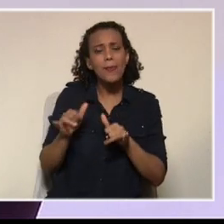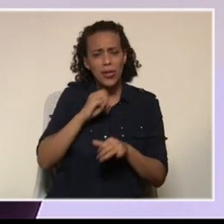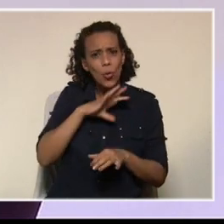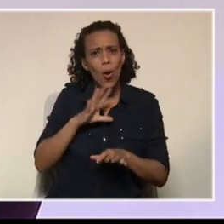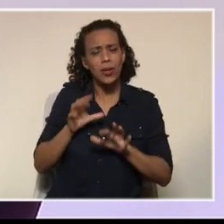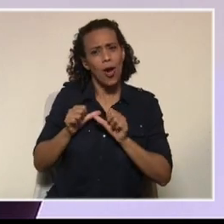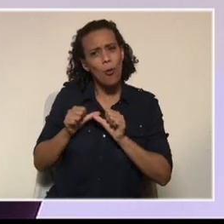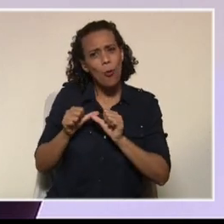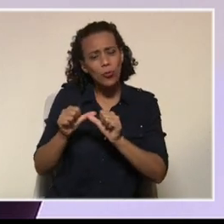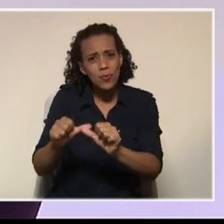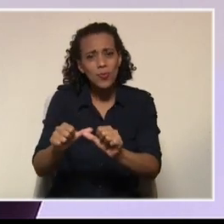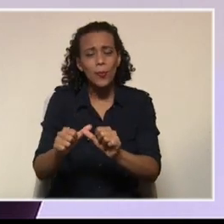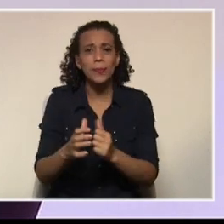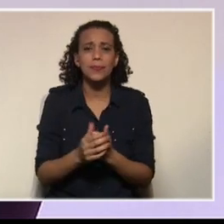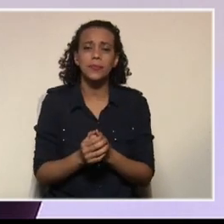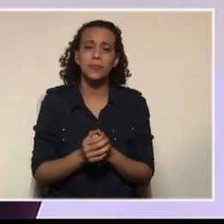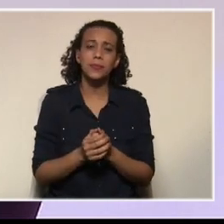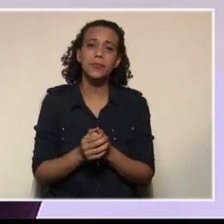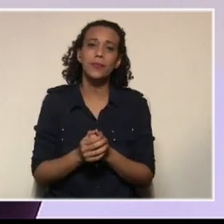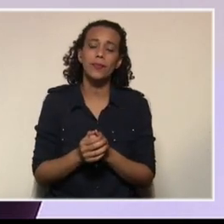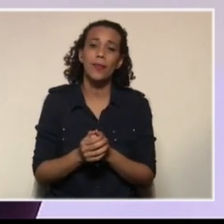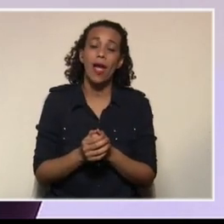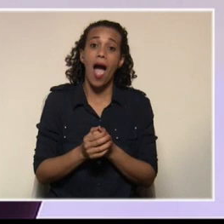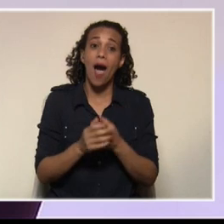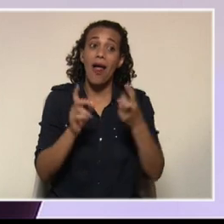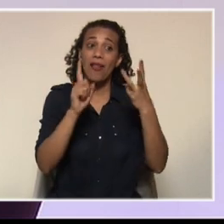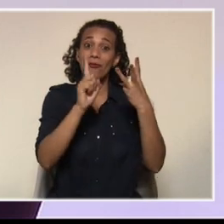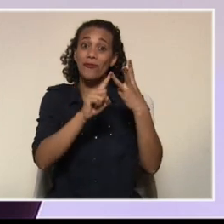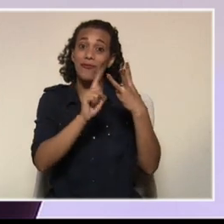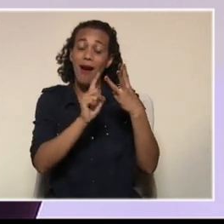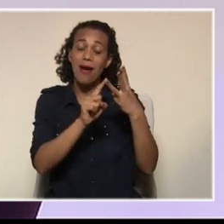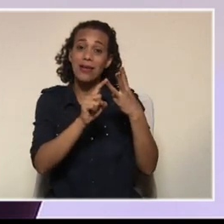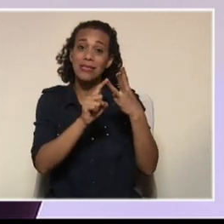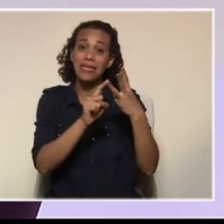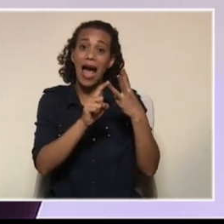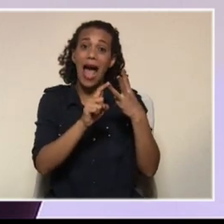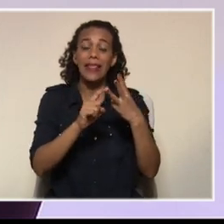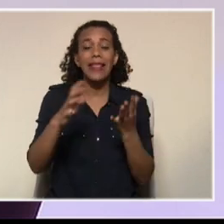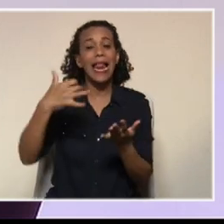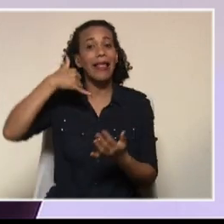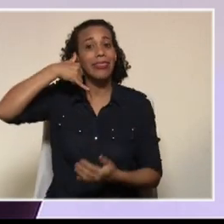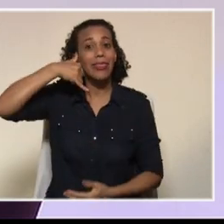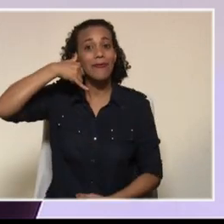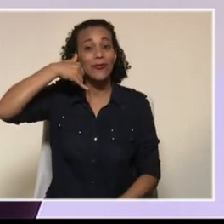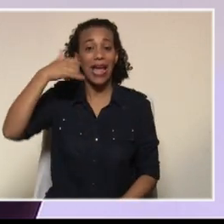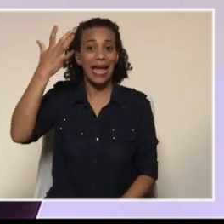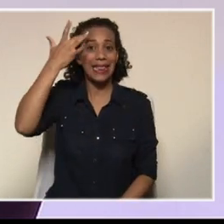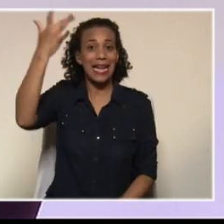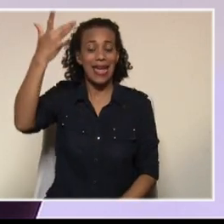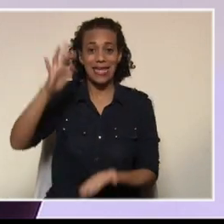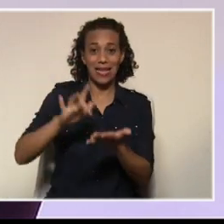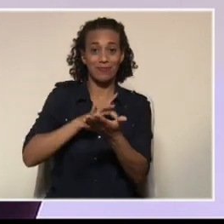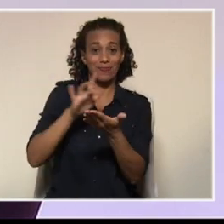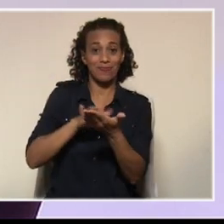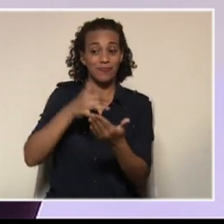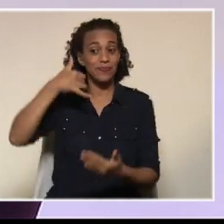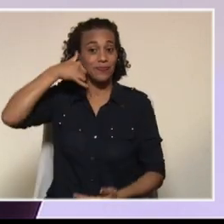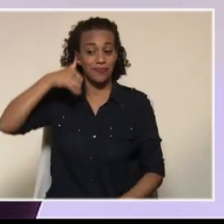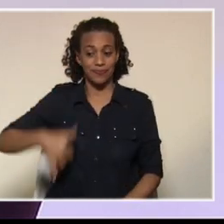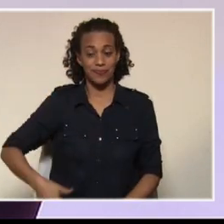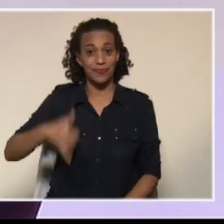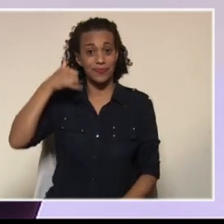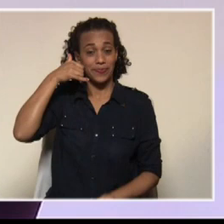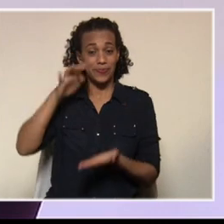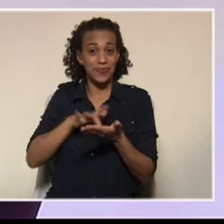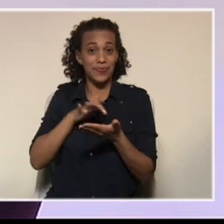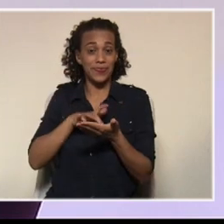vamos a lo que son la fase relacionada a la telefonía inteligente, a la telefonía móvil